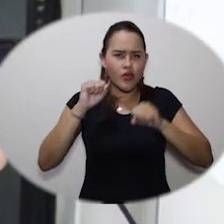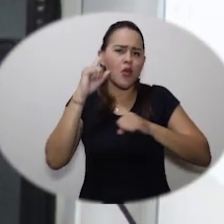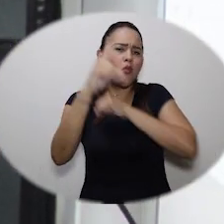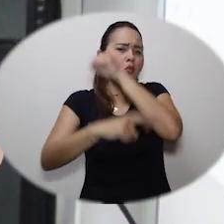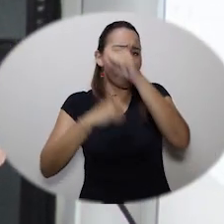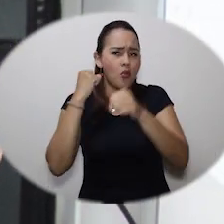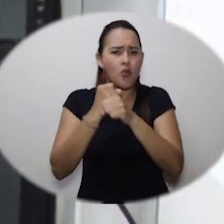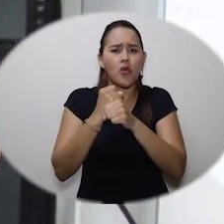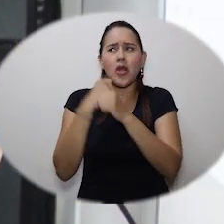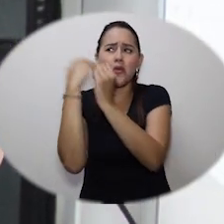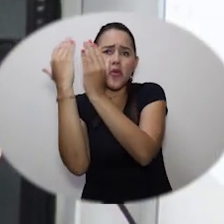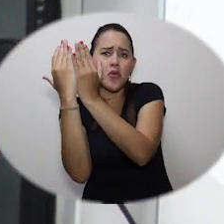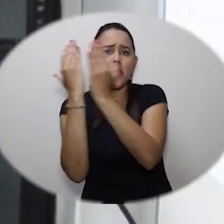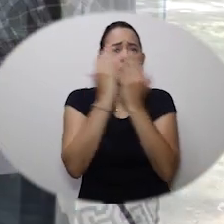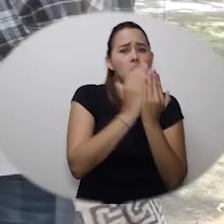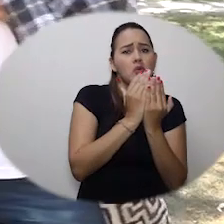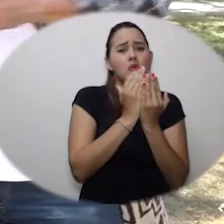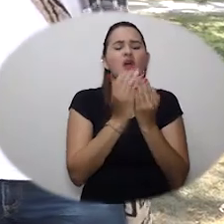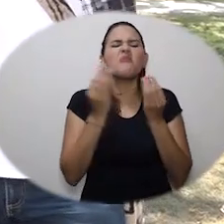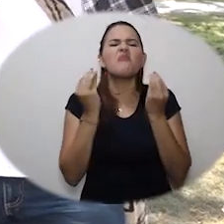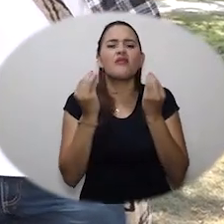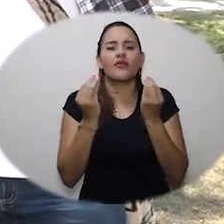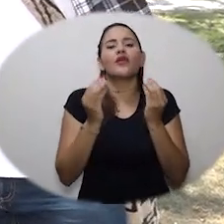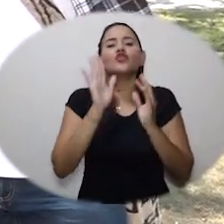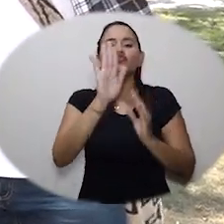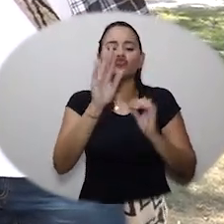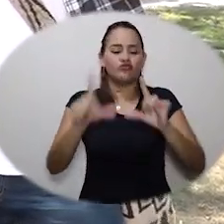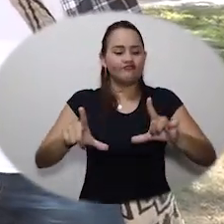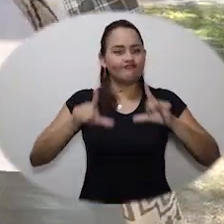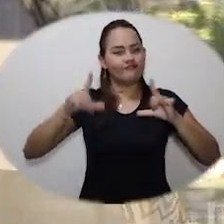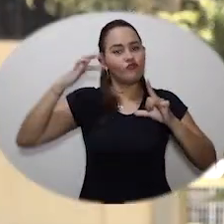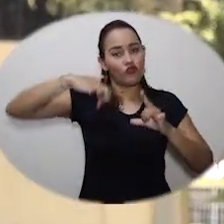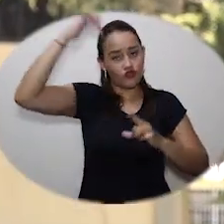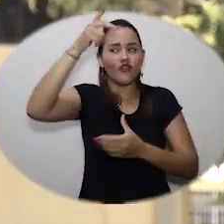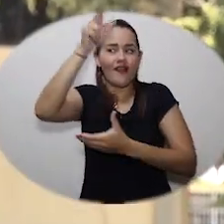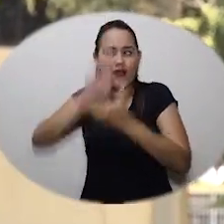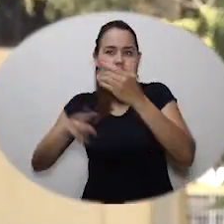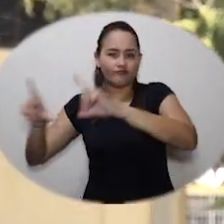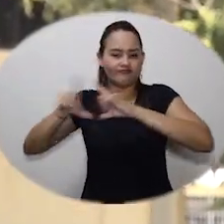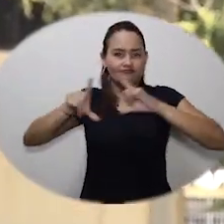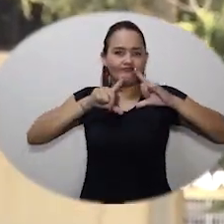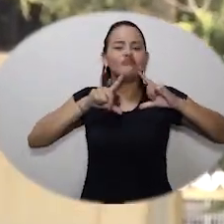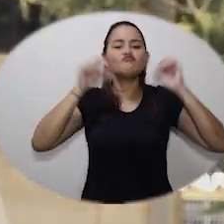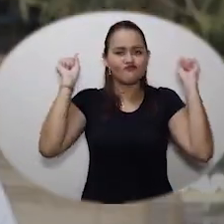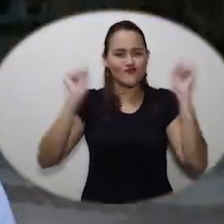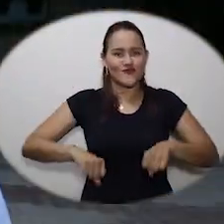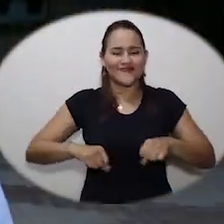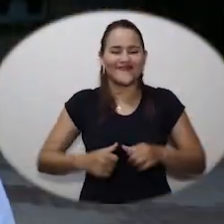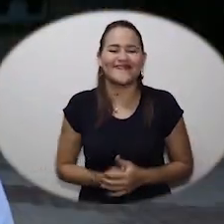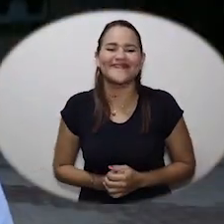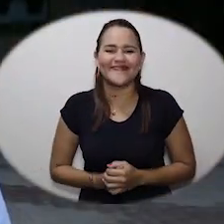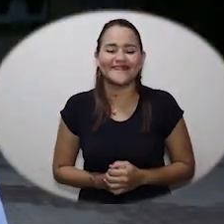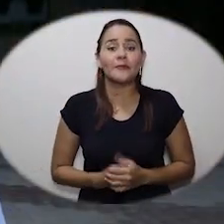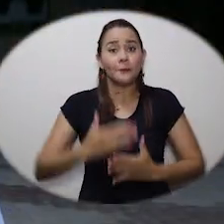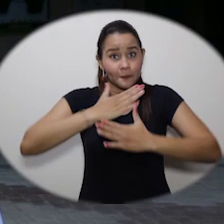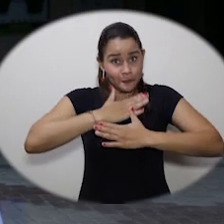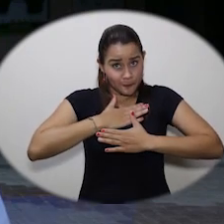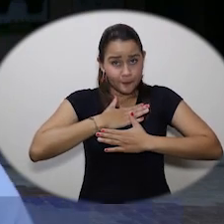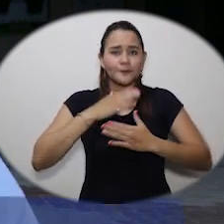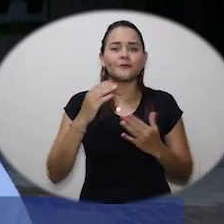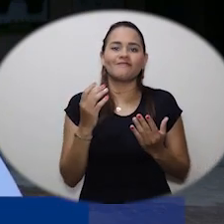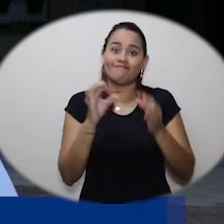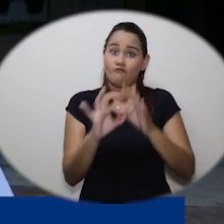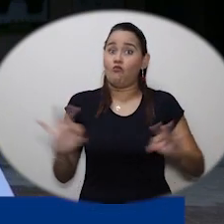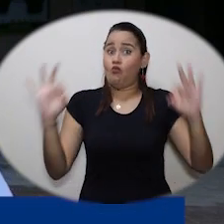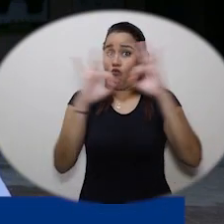año académico en la universidad equivalente y obtener su título profesional de ambas instituciones. Para mí es importante hacer